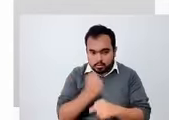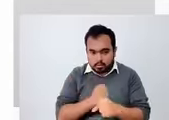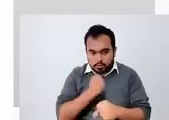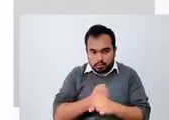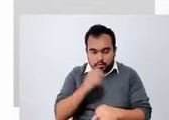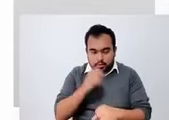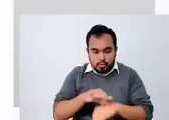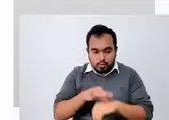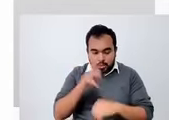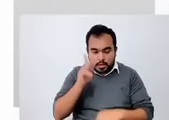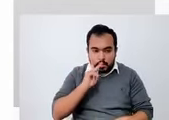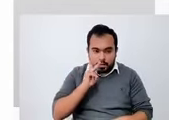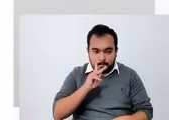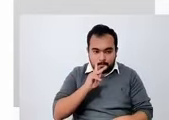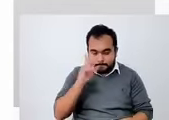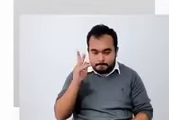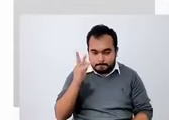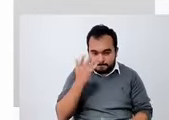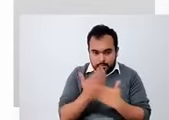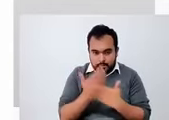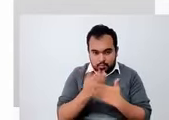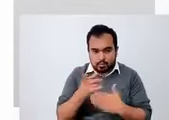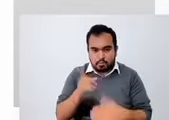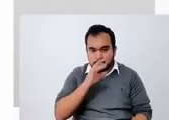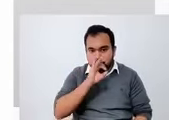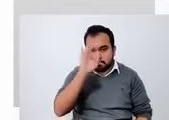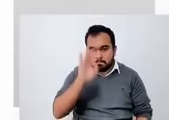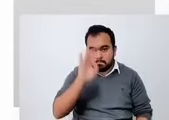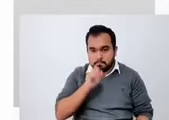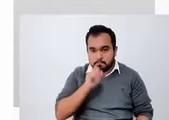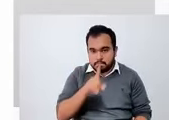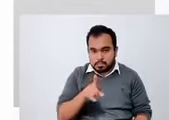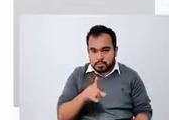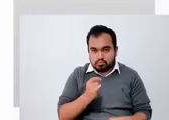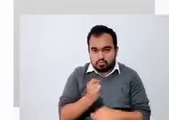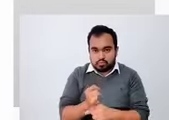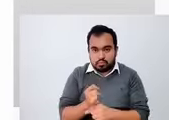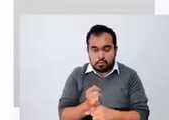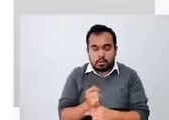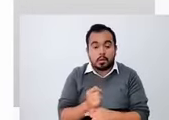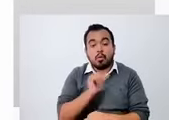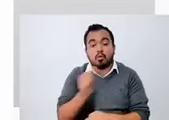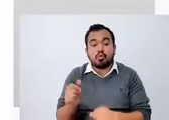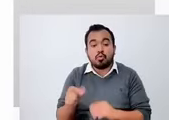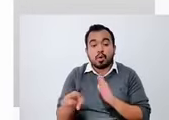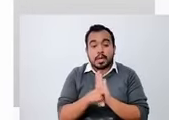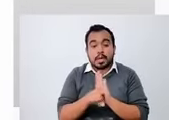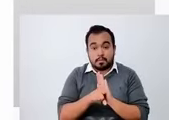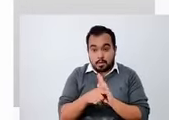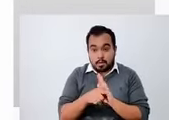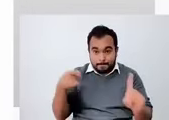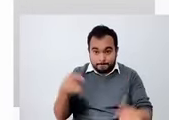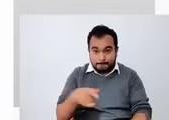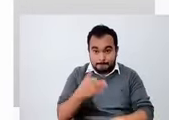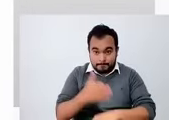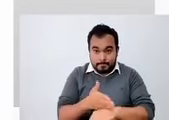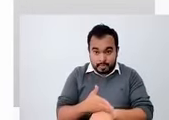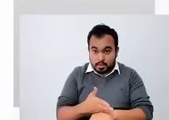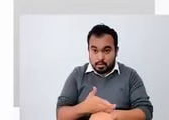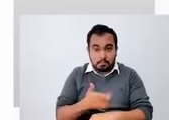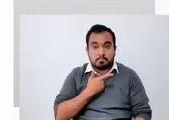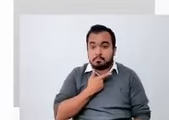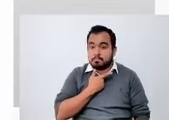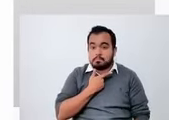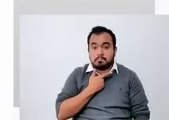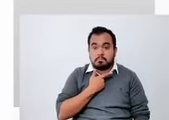Donoghue, en esta cifra. Bien, la prevención especial negativa no es una finalidad de la pena. Los penalistas no nos gustan. Es